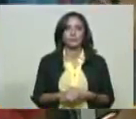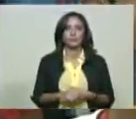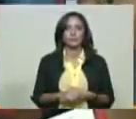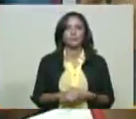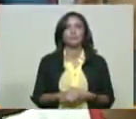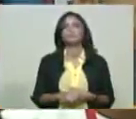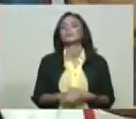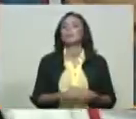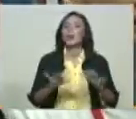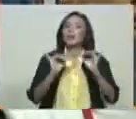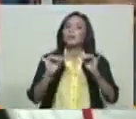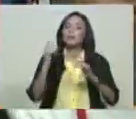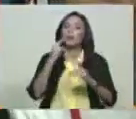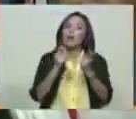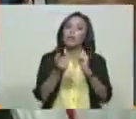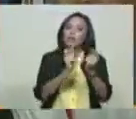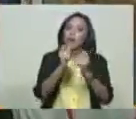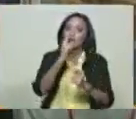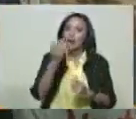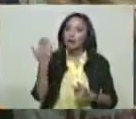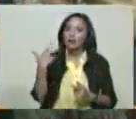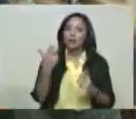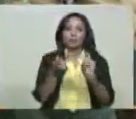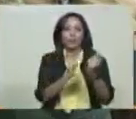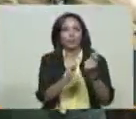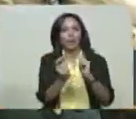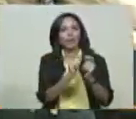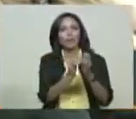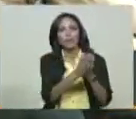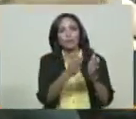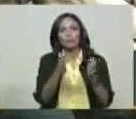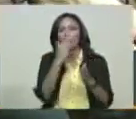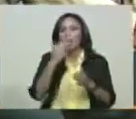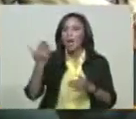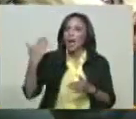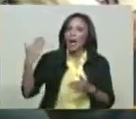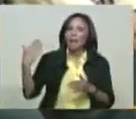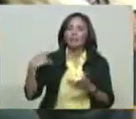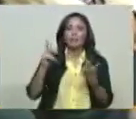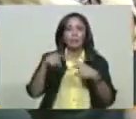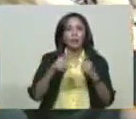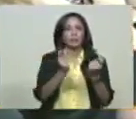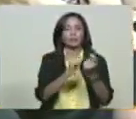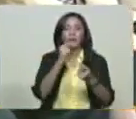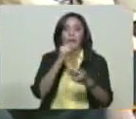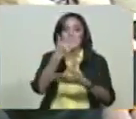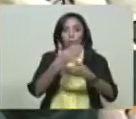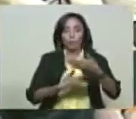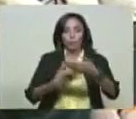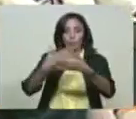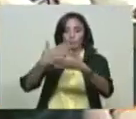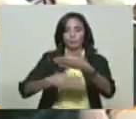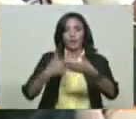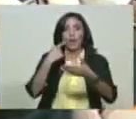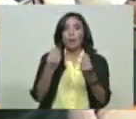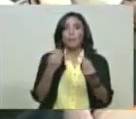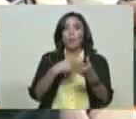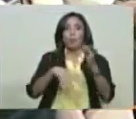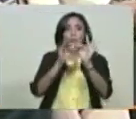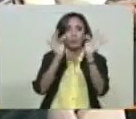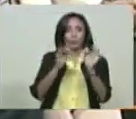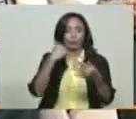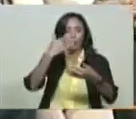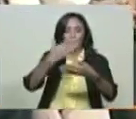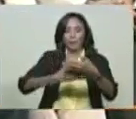y así fue el debate de ayer y el de anteayer yo recibo informes por mil maneras que tengo de